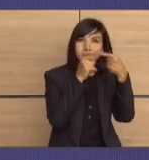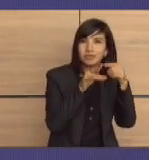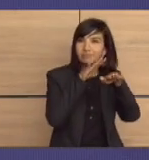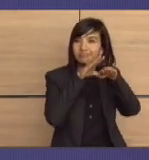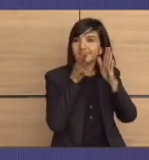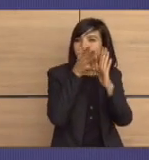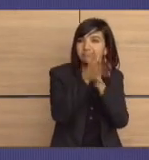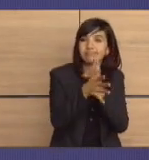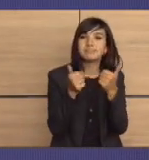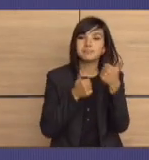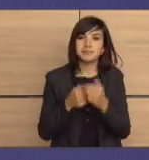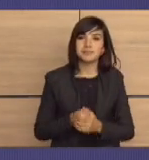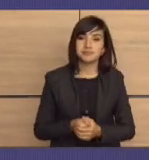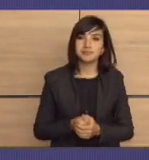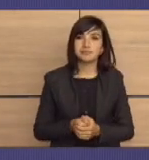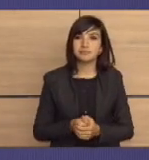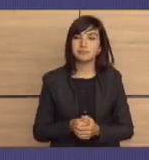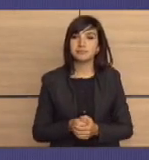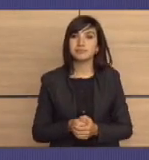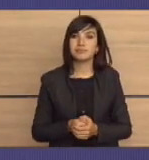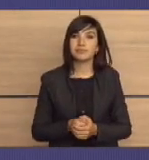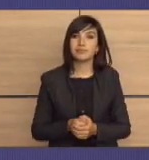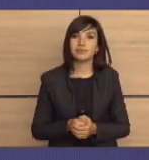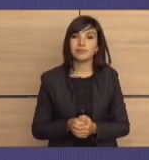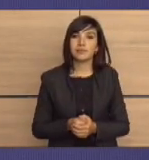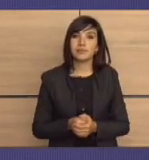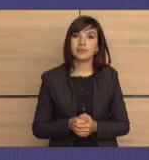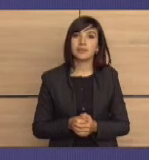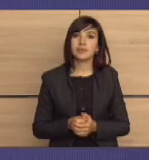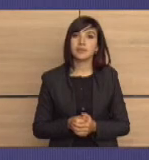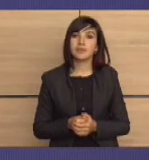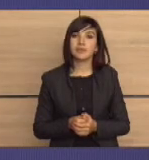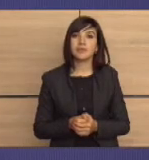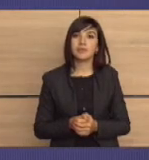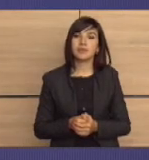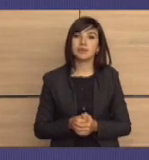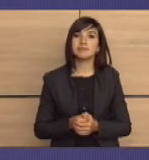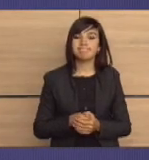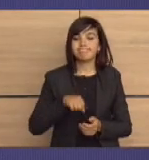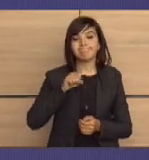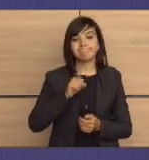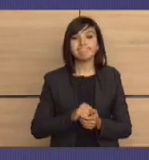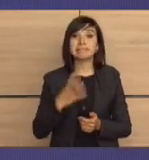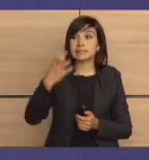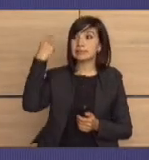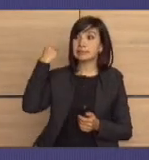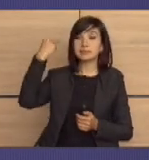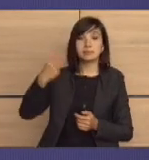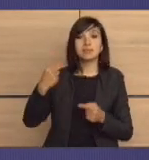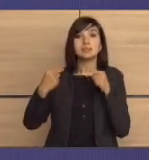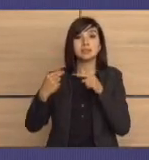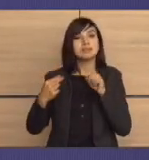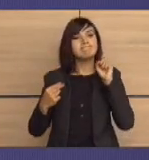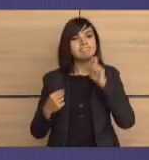dejar es que en el tema histórico sí se requiere contar